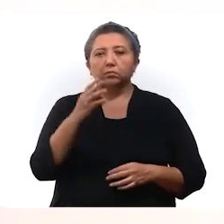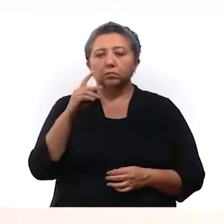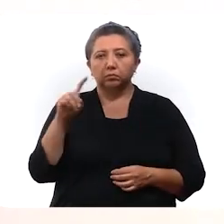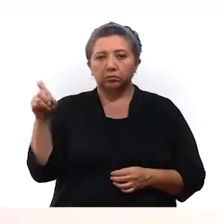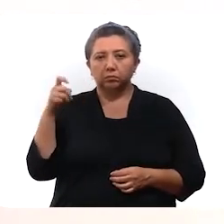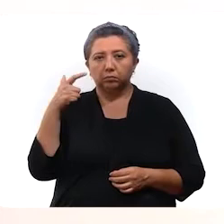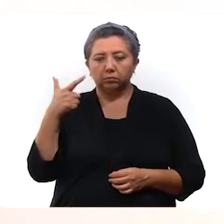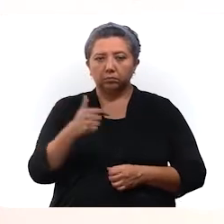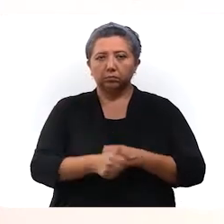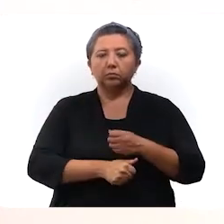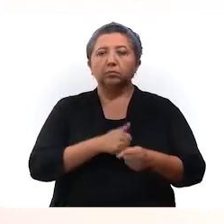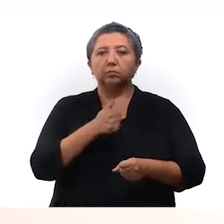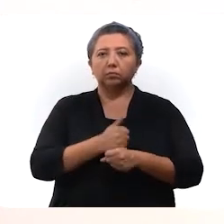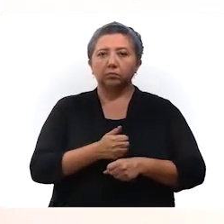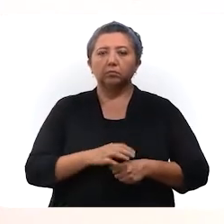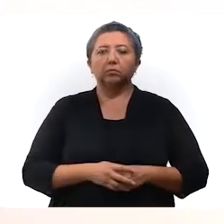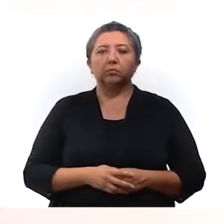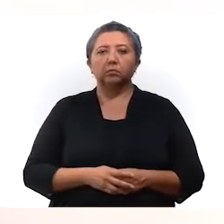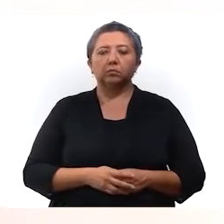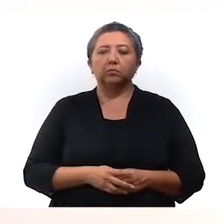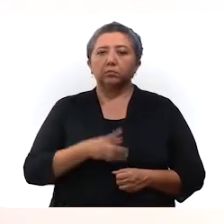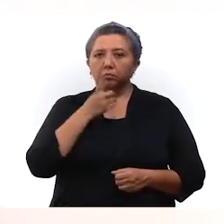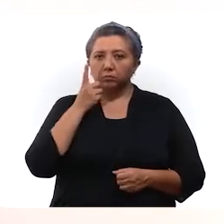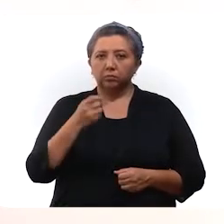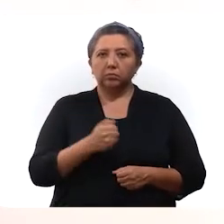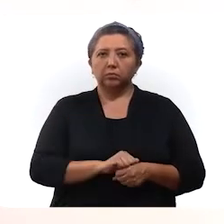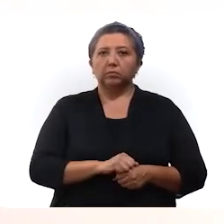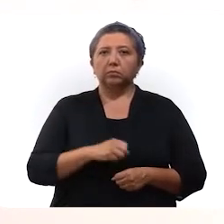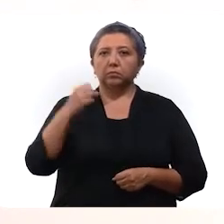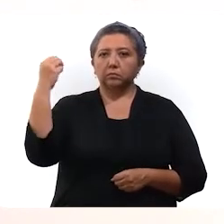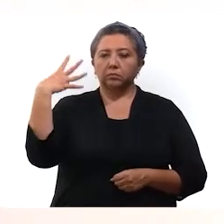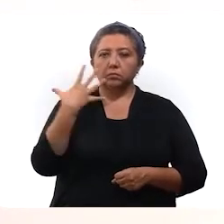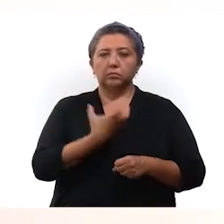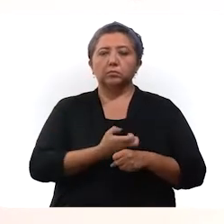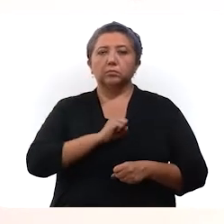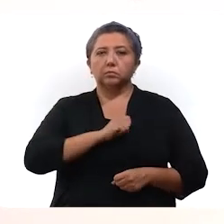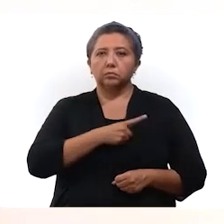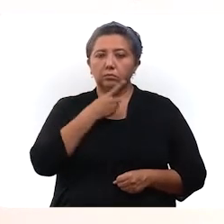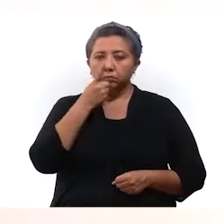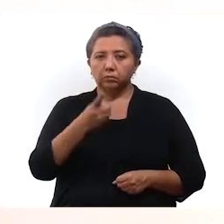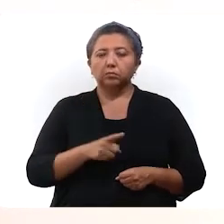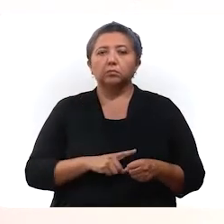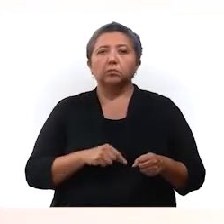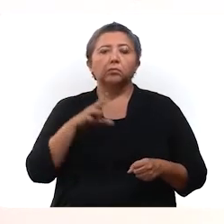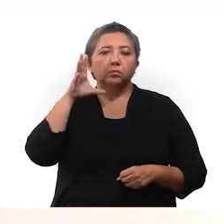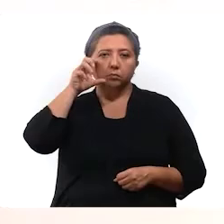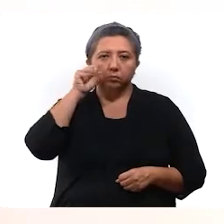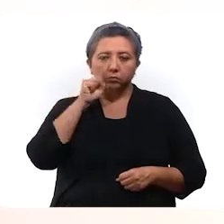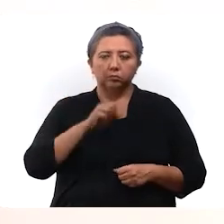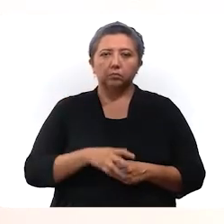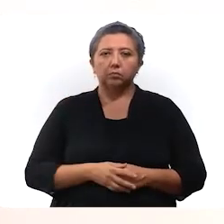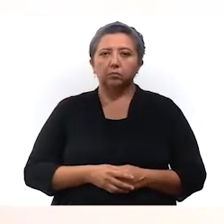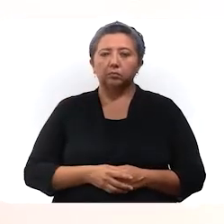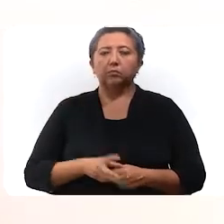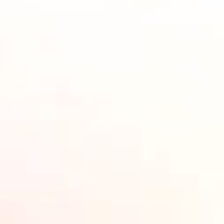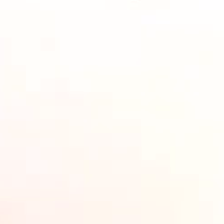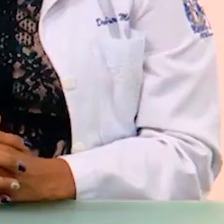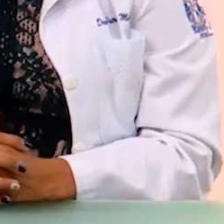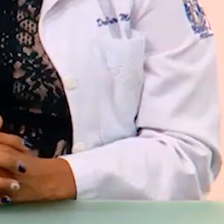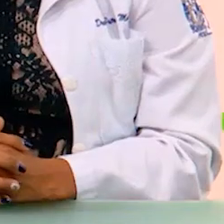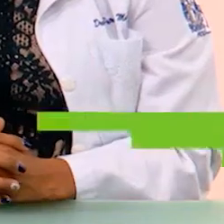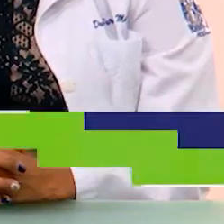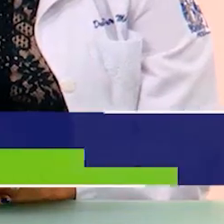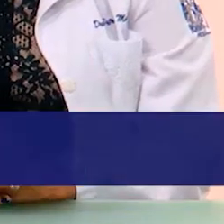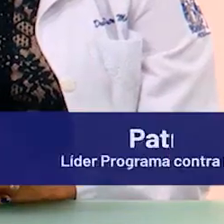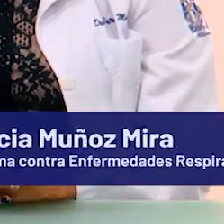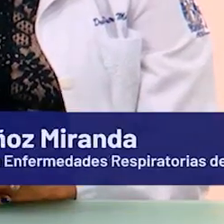de 1 mes a 107 años. Los indicadores semanales del Semáforo Estatal de Salud marcan color naranja. Este es el informe